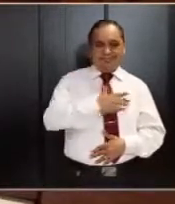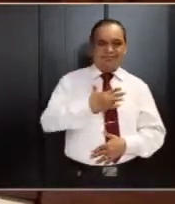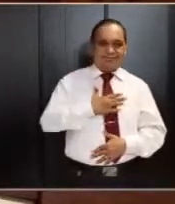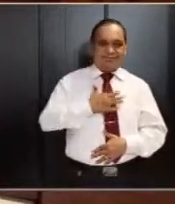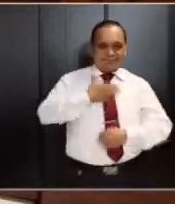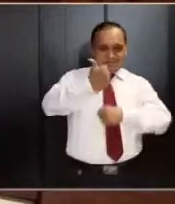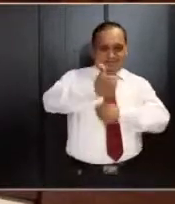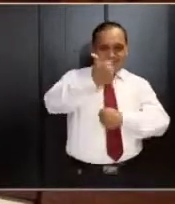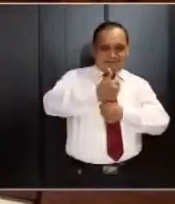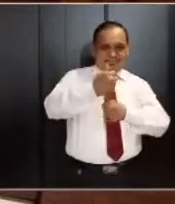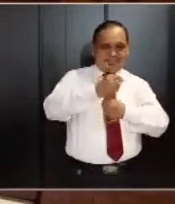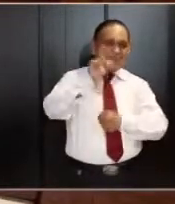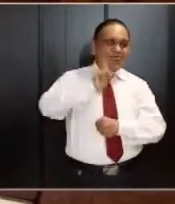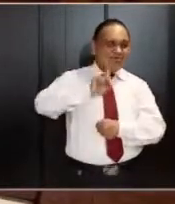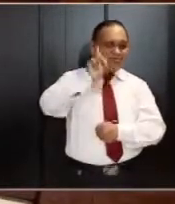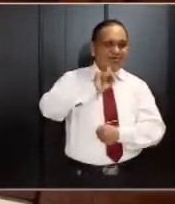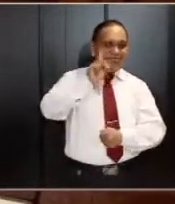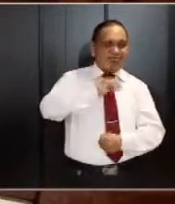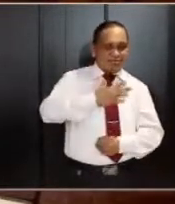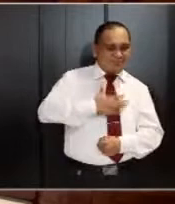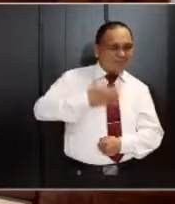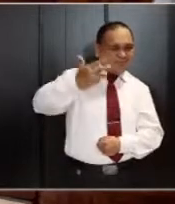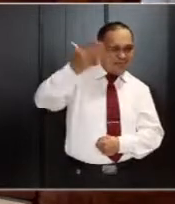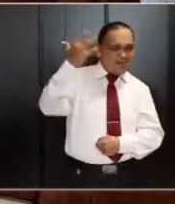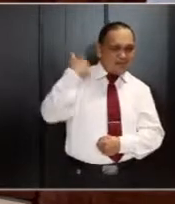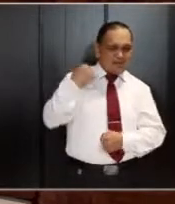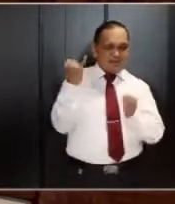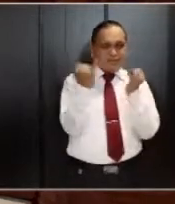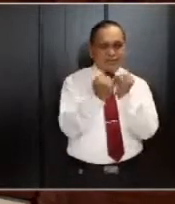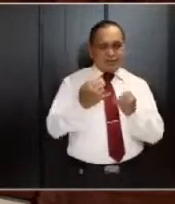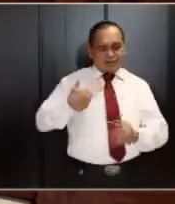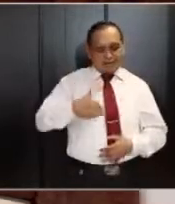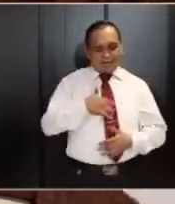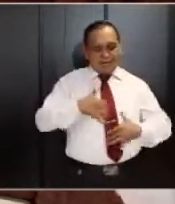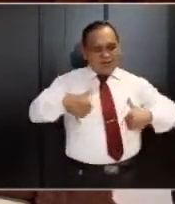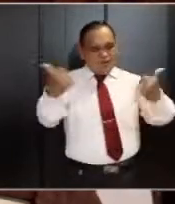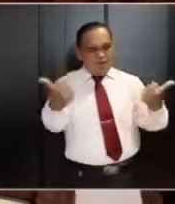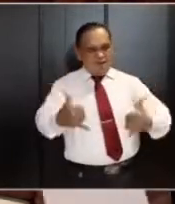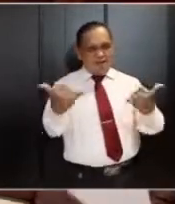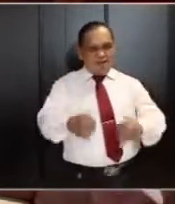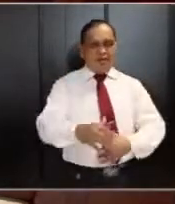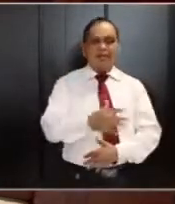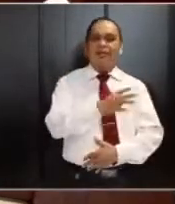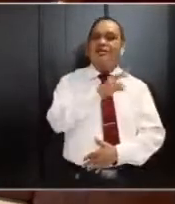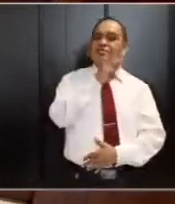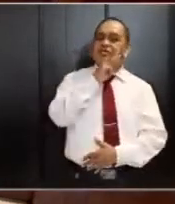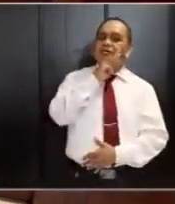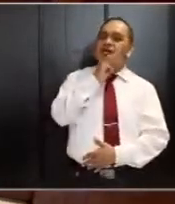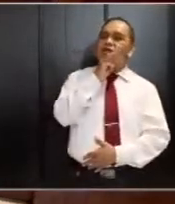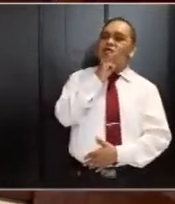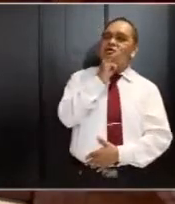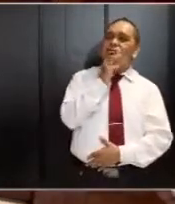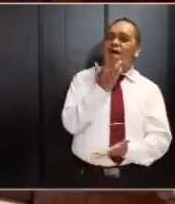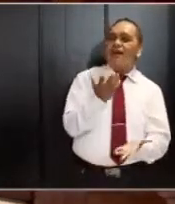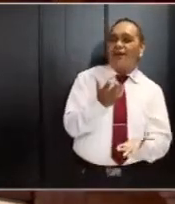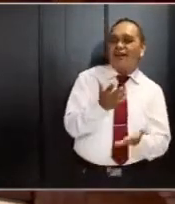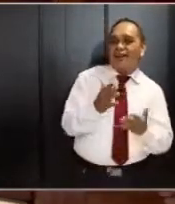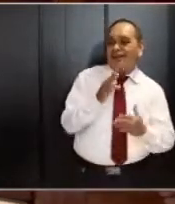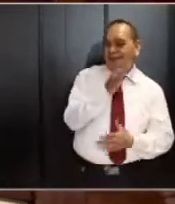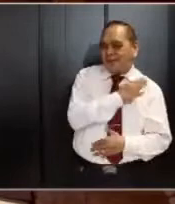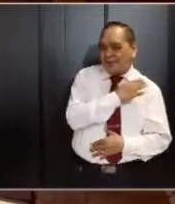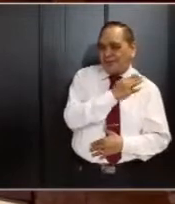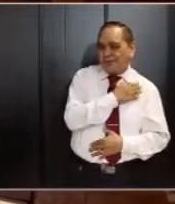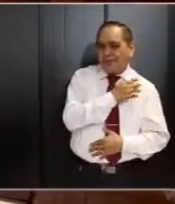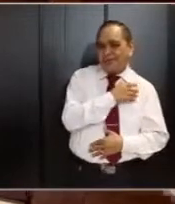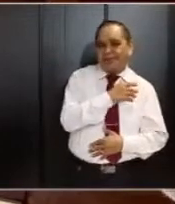abuelita, que fue verdaderamente la que me ayudó a ser rebelde, porque como mi mamá era así toda dulce, decía, mamá, le voy a contestar a la